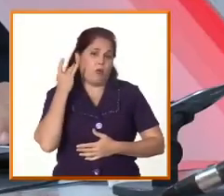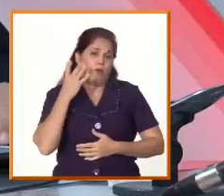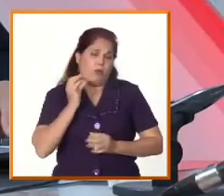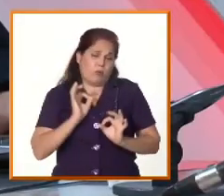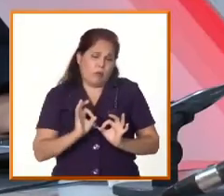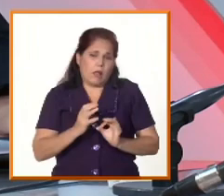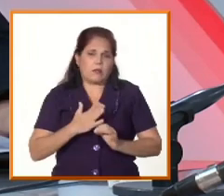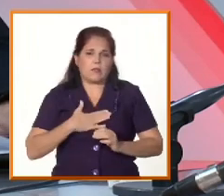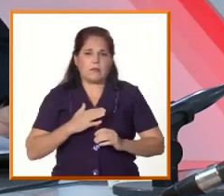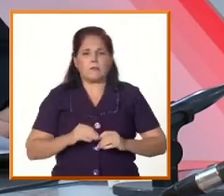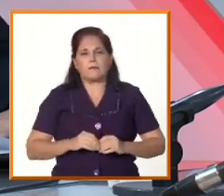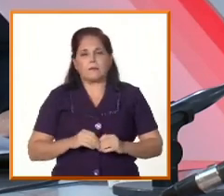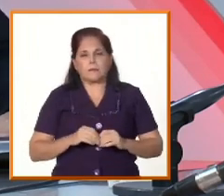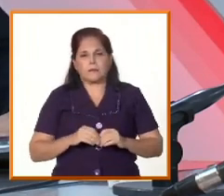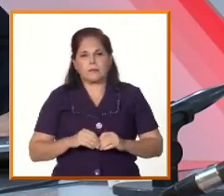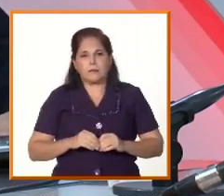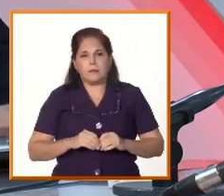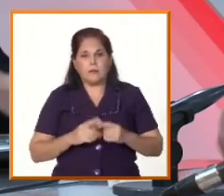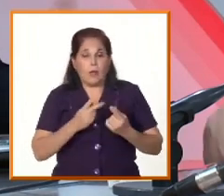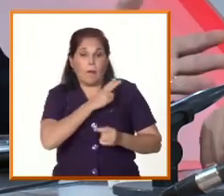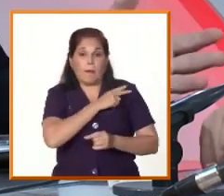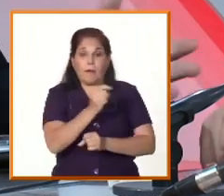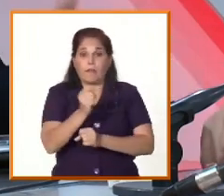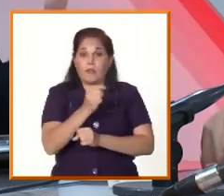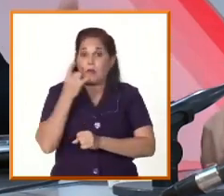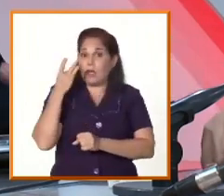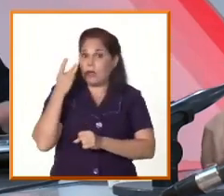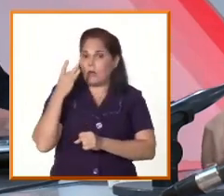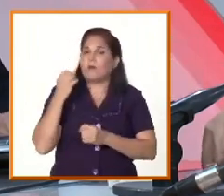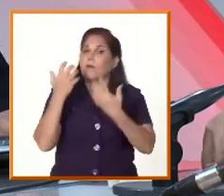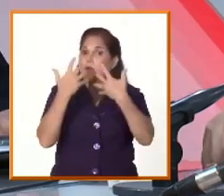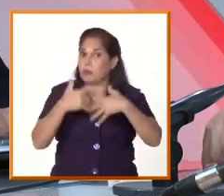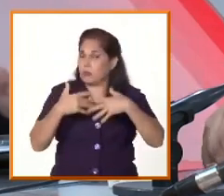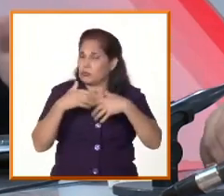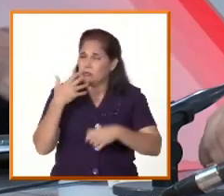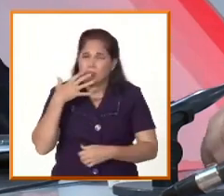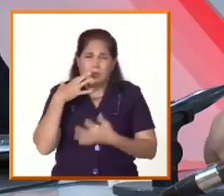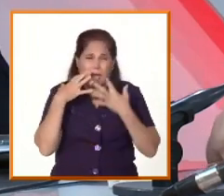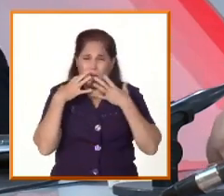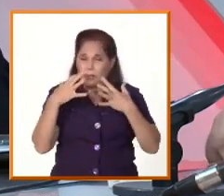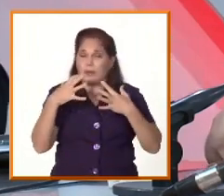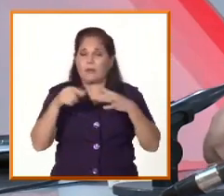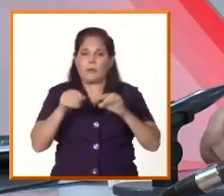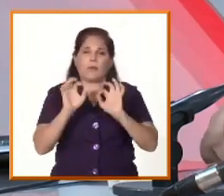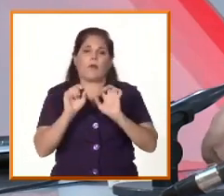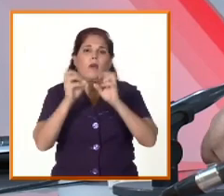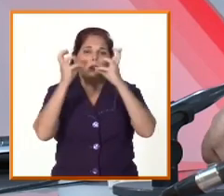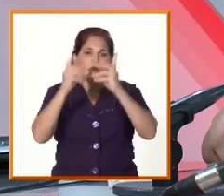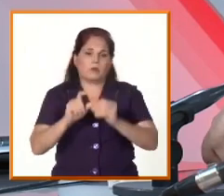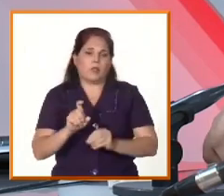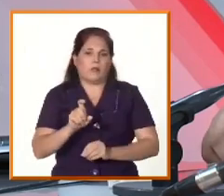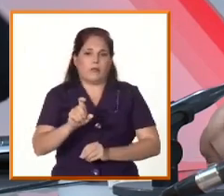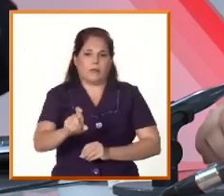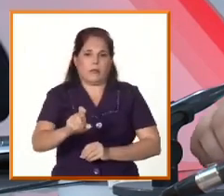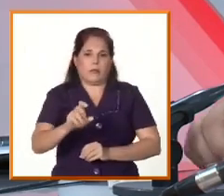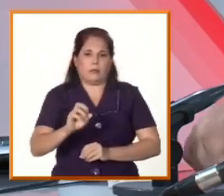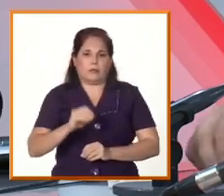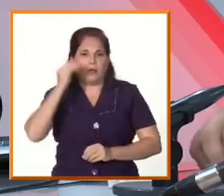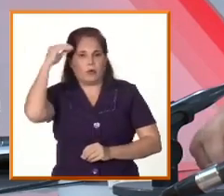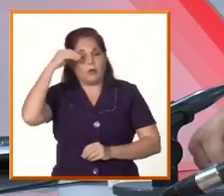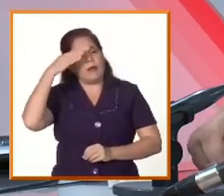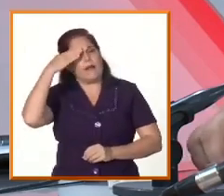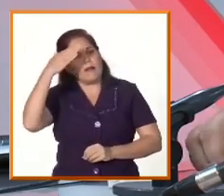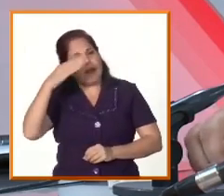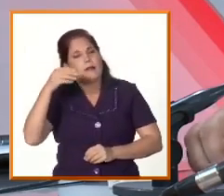la humanidad los saberes de los roleros cubanos llevados también a la producción que En definitiva es el resultado final de ese conocimiento Gracias